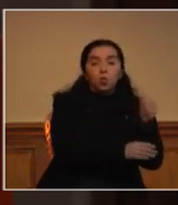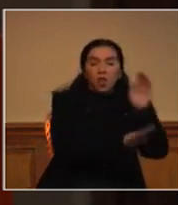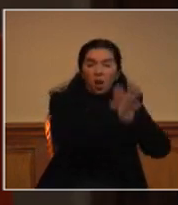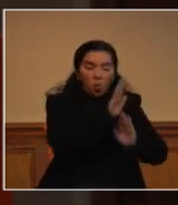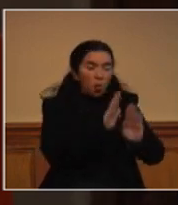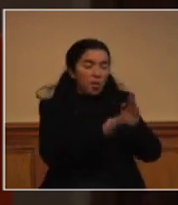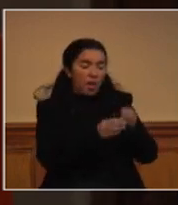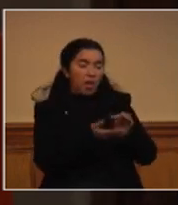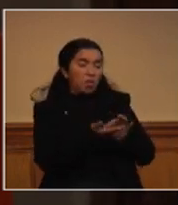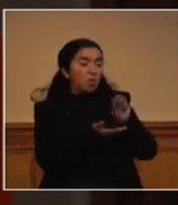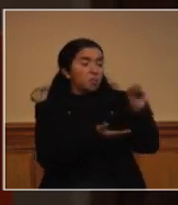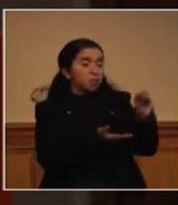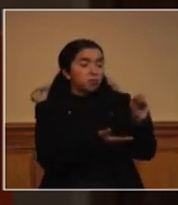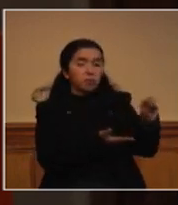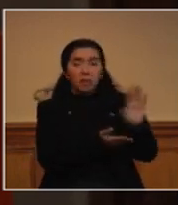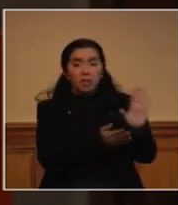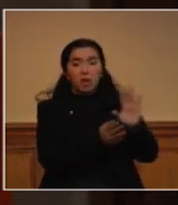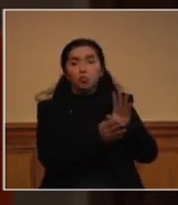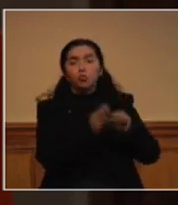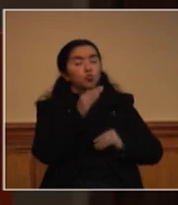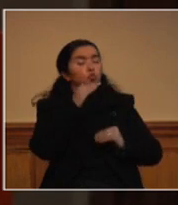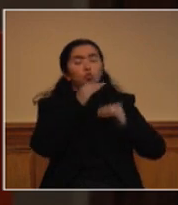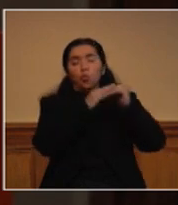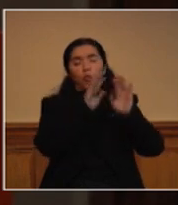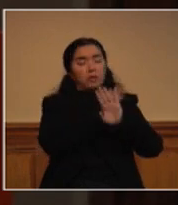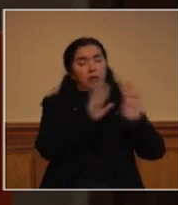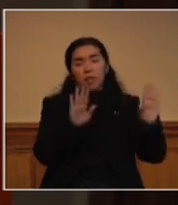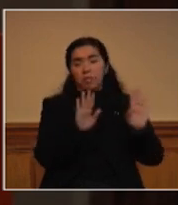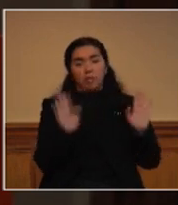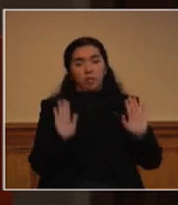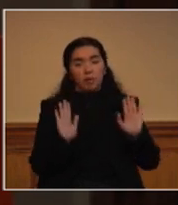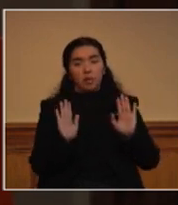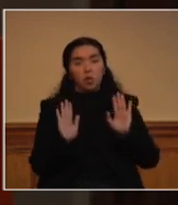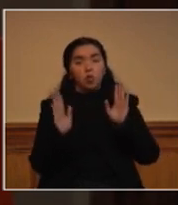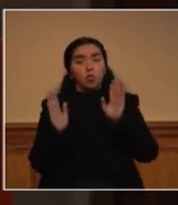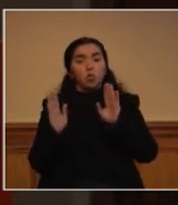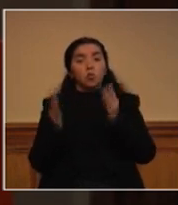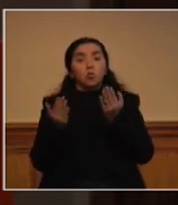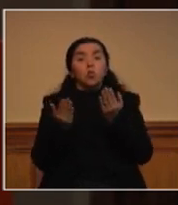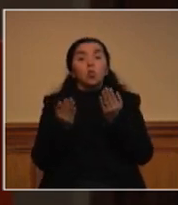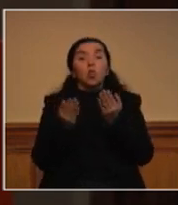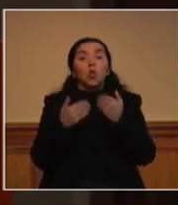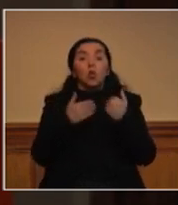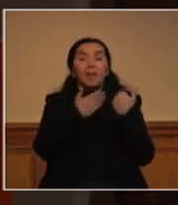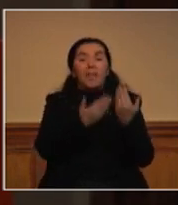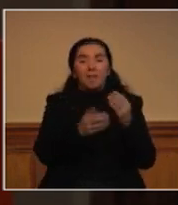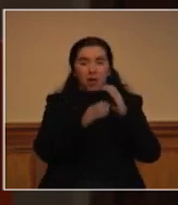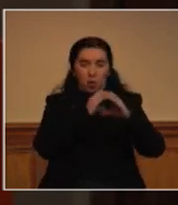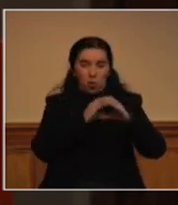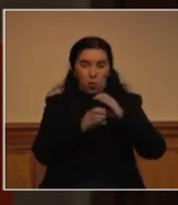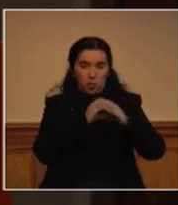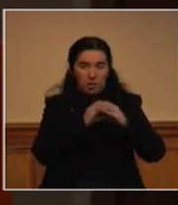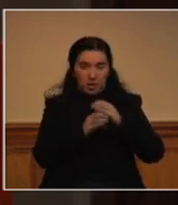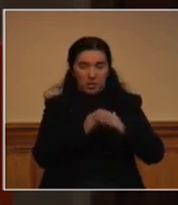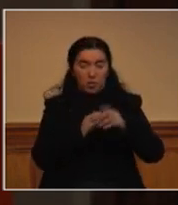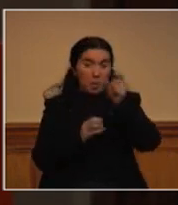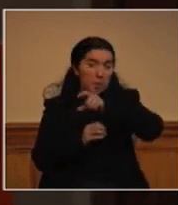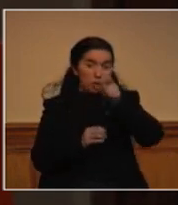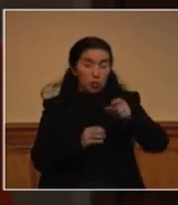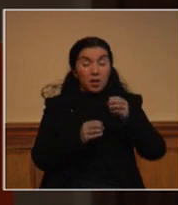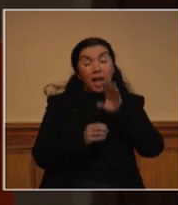cuidado, atendido, era suficiente. No recibían tratamiento de comunicación, niños que ni hablaban ni